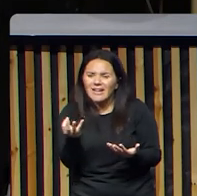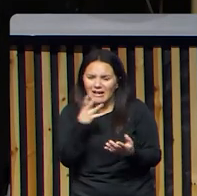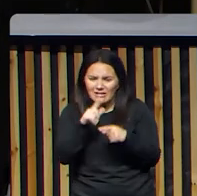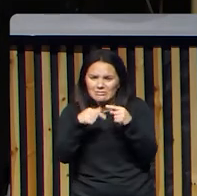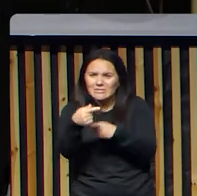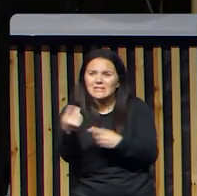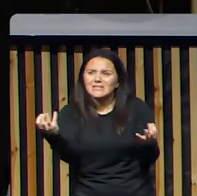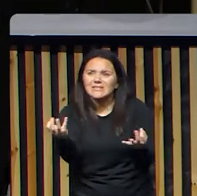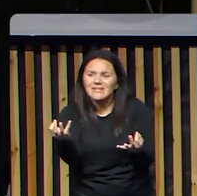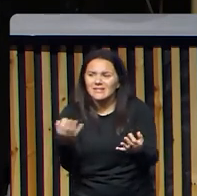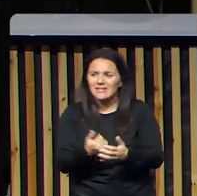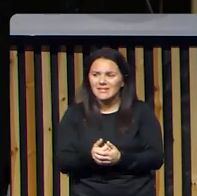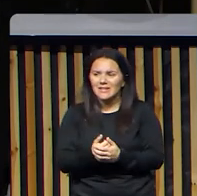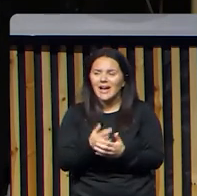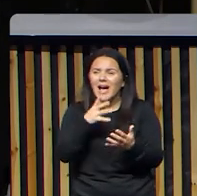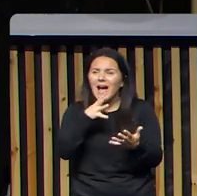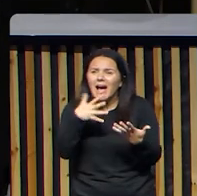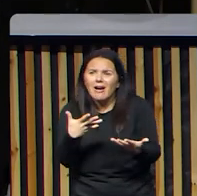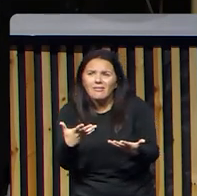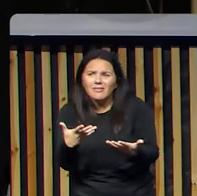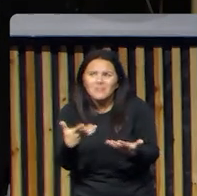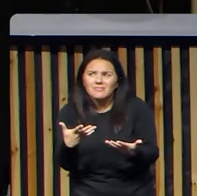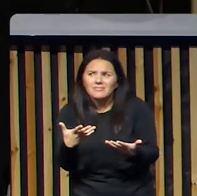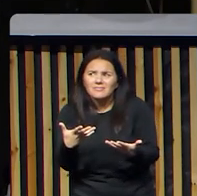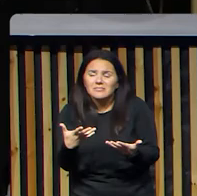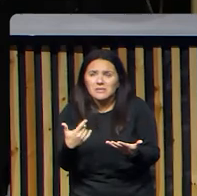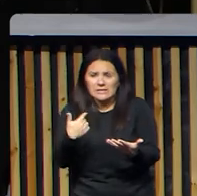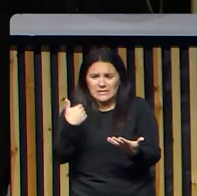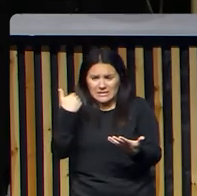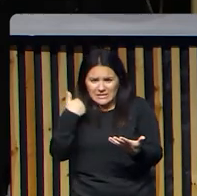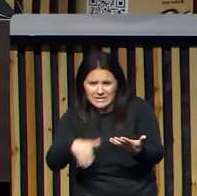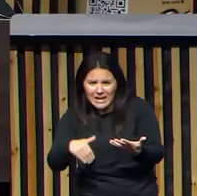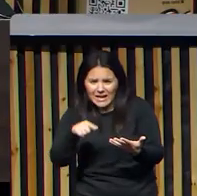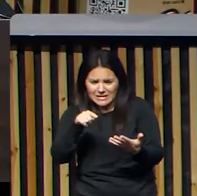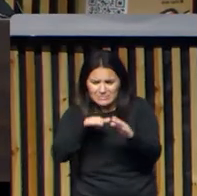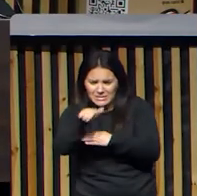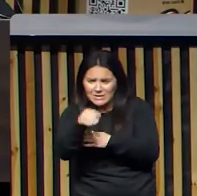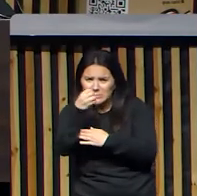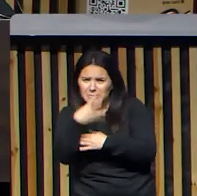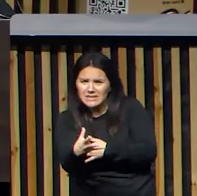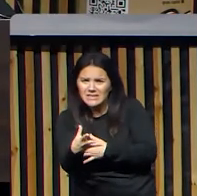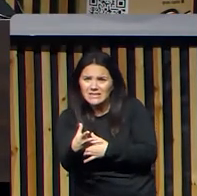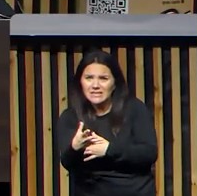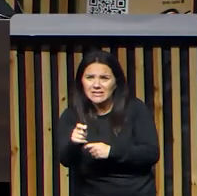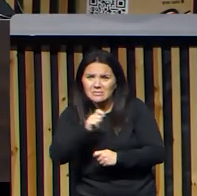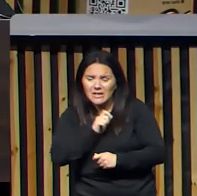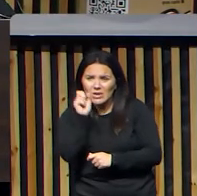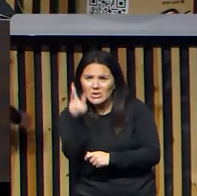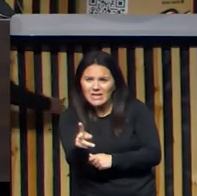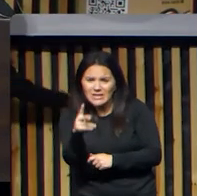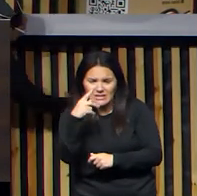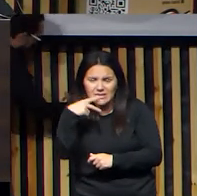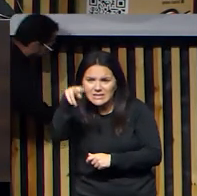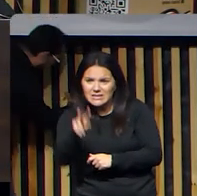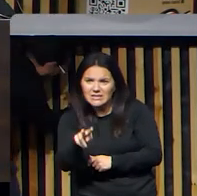ocurrirá y ahora esto ya lo he hecho lo he hecho bien alguien me ha dado lo que hay el visto